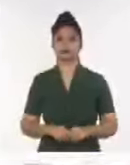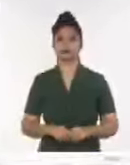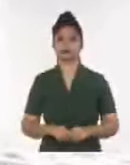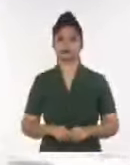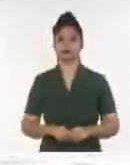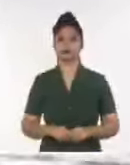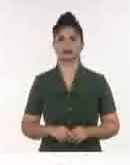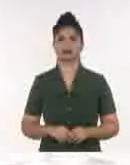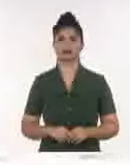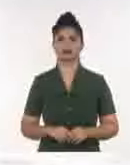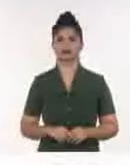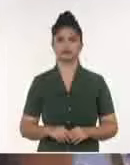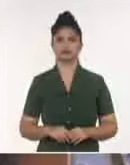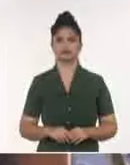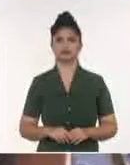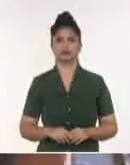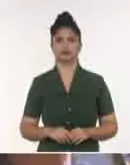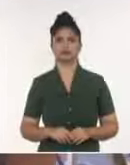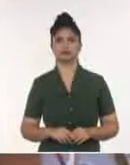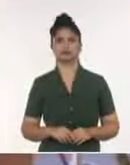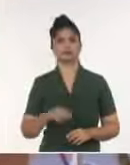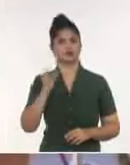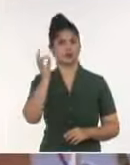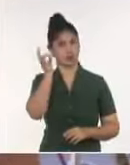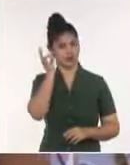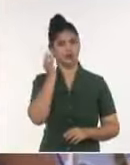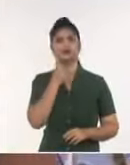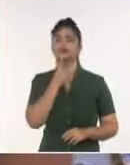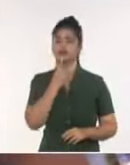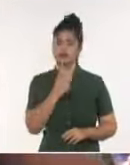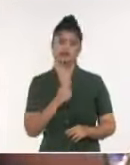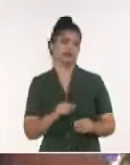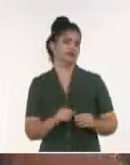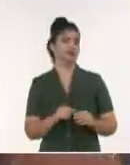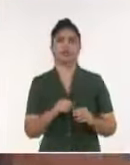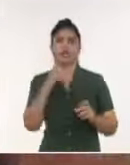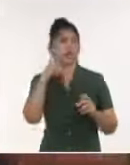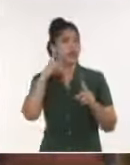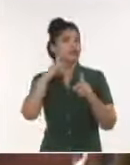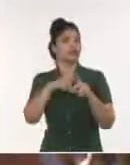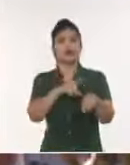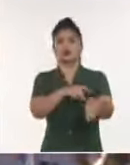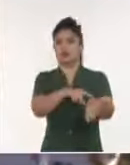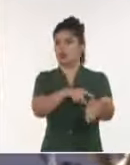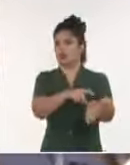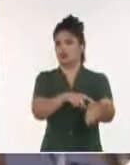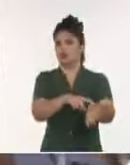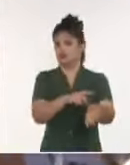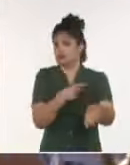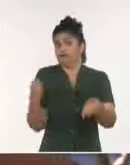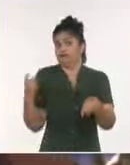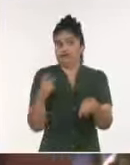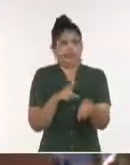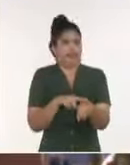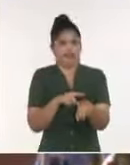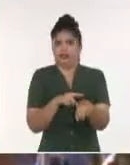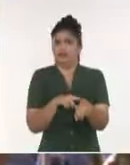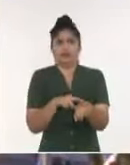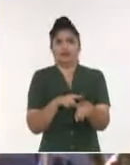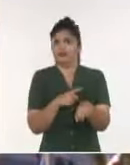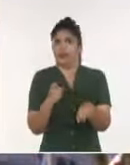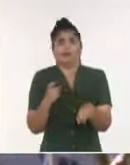Todo el tiempo, desde que iba para la arrancada, el objetivo mío era el tiempo. O sea, sabía que